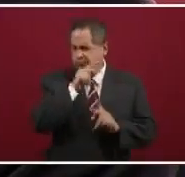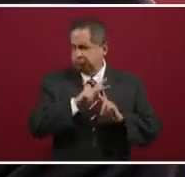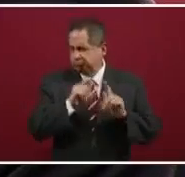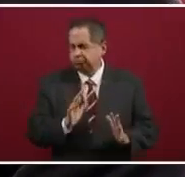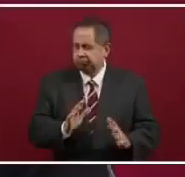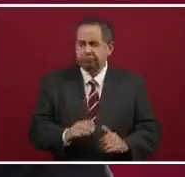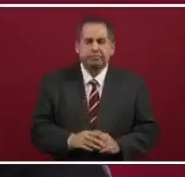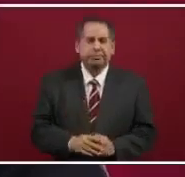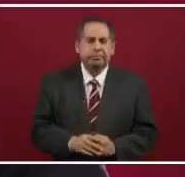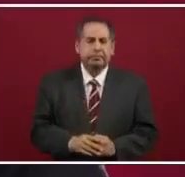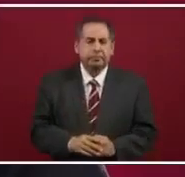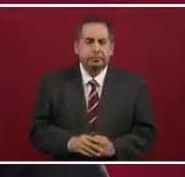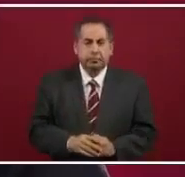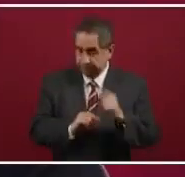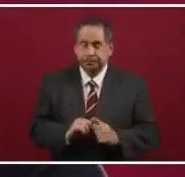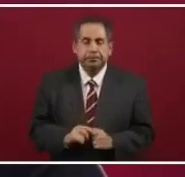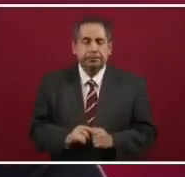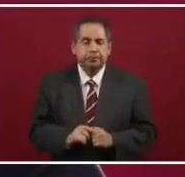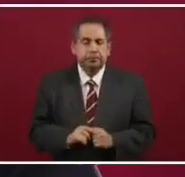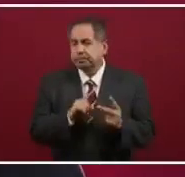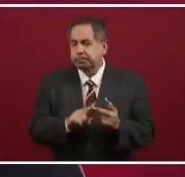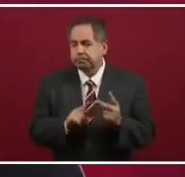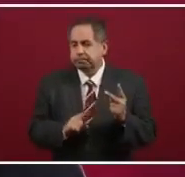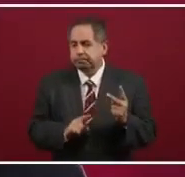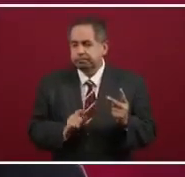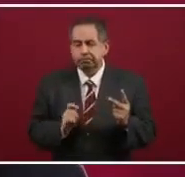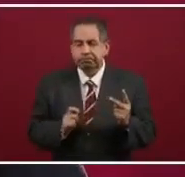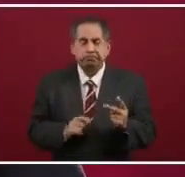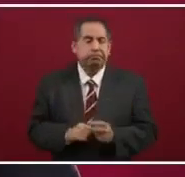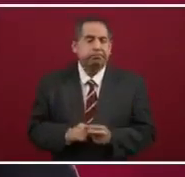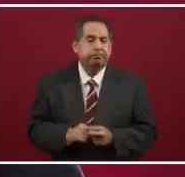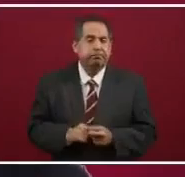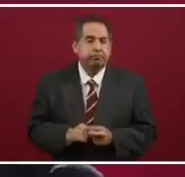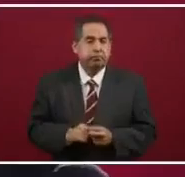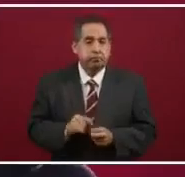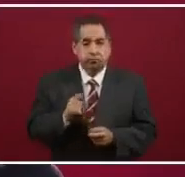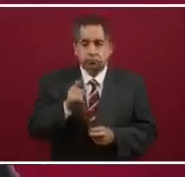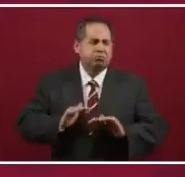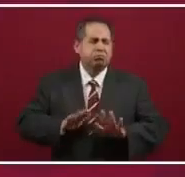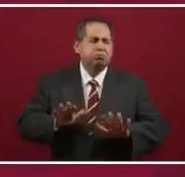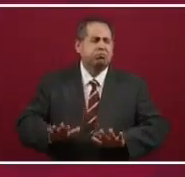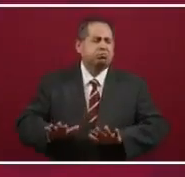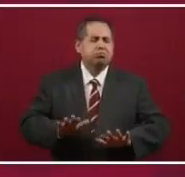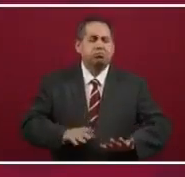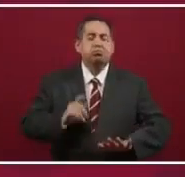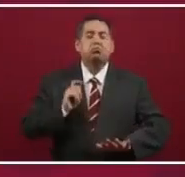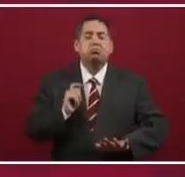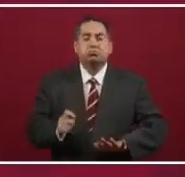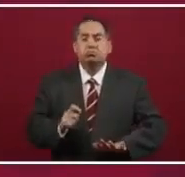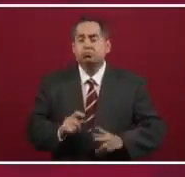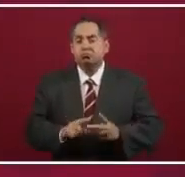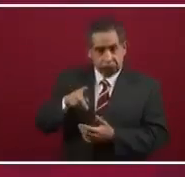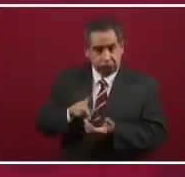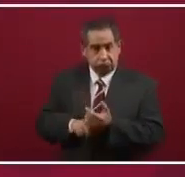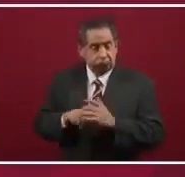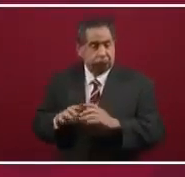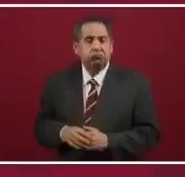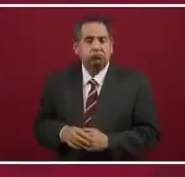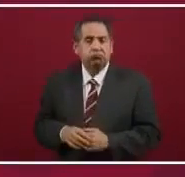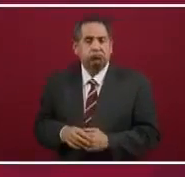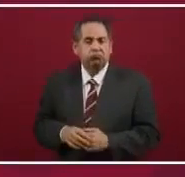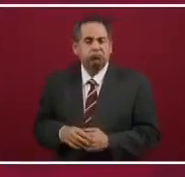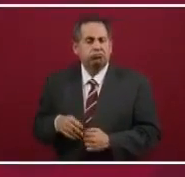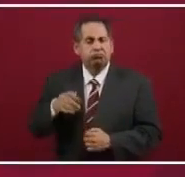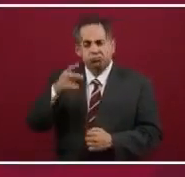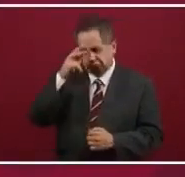buen acuerdo. Eso es lo primero. Lo segundo que nos debe de tener tranquilos es de que México